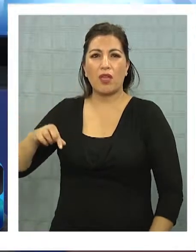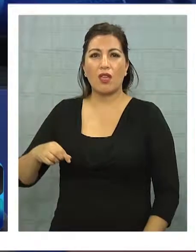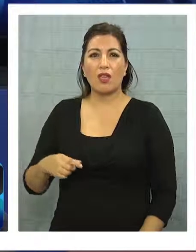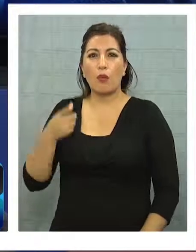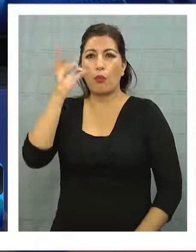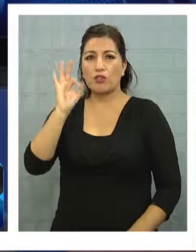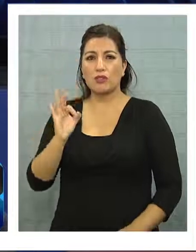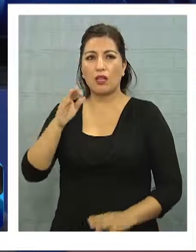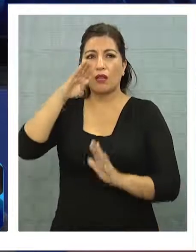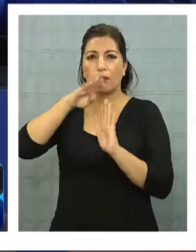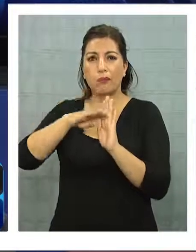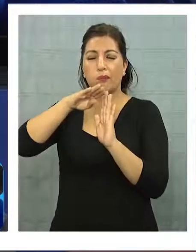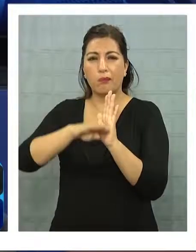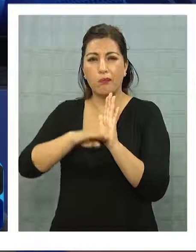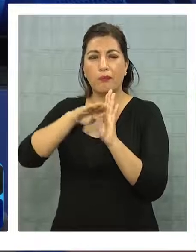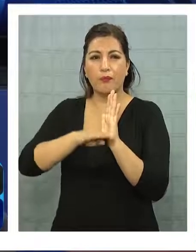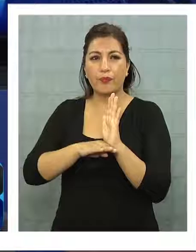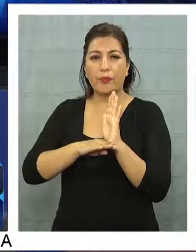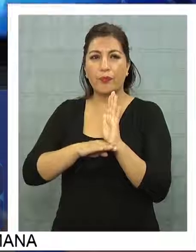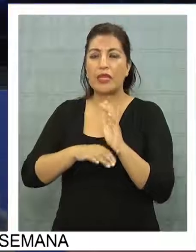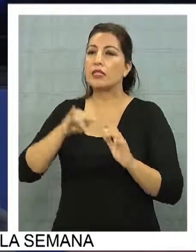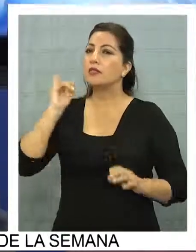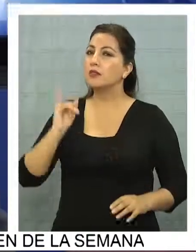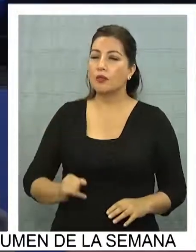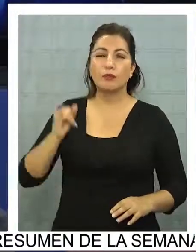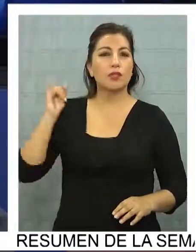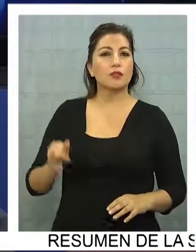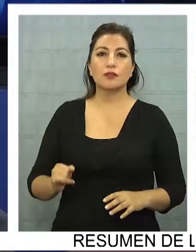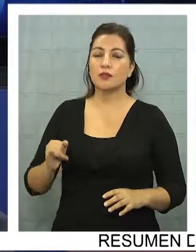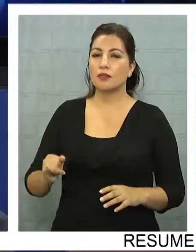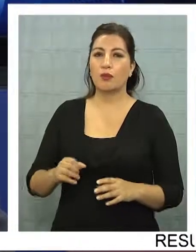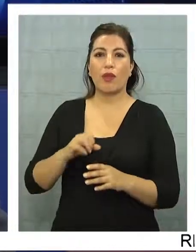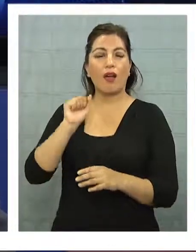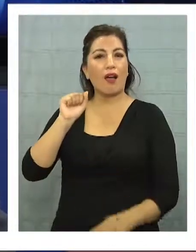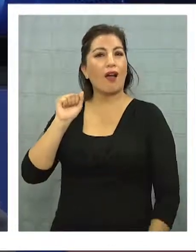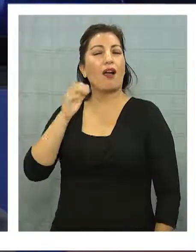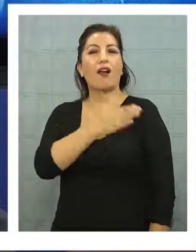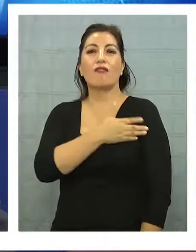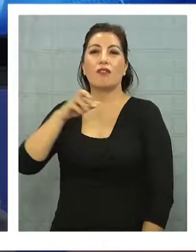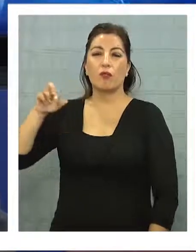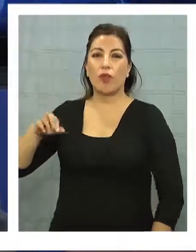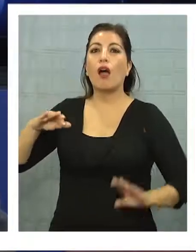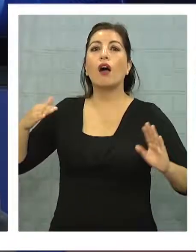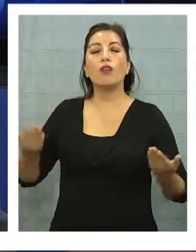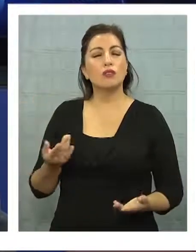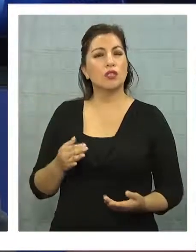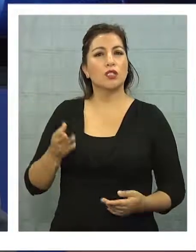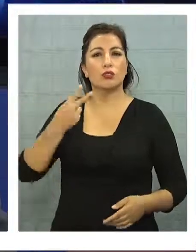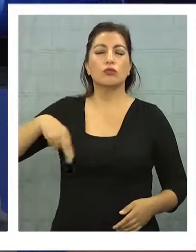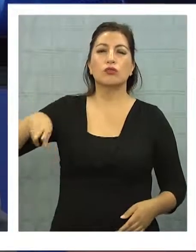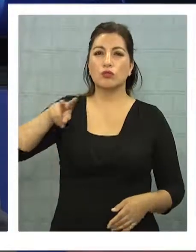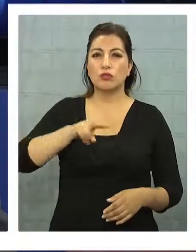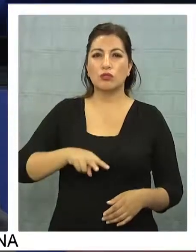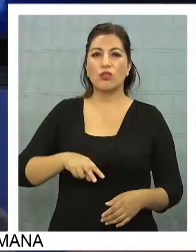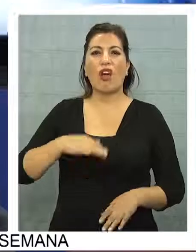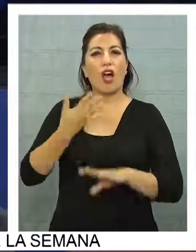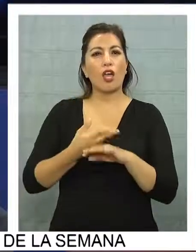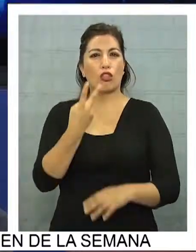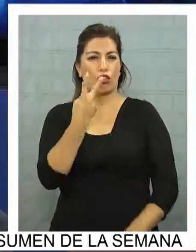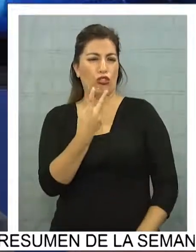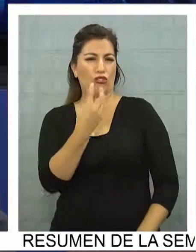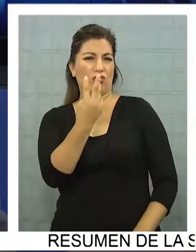años. Exacto. Y el resto, yo estoy de acuerdo, se hace cargo del Estado con una pensión de vejez. Lo que pasa es que estos muchachos también quieren que les